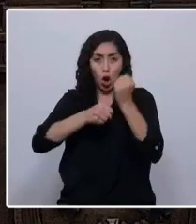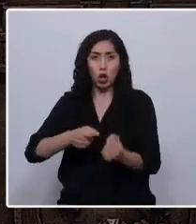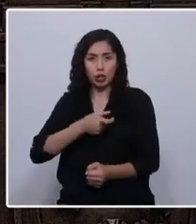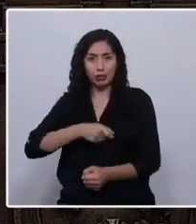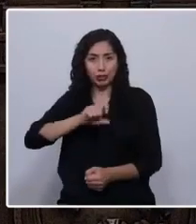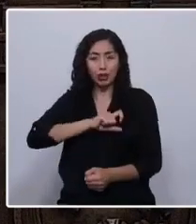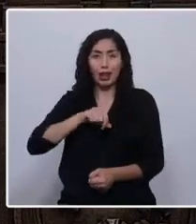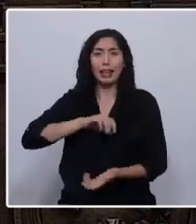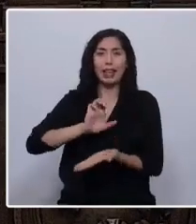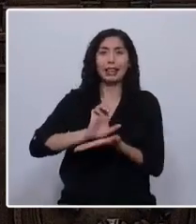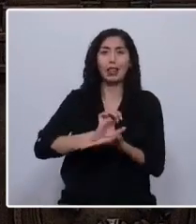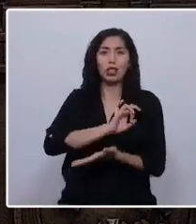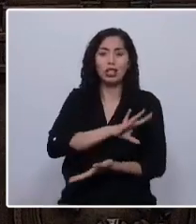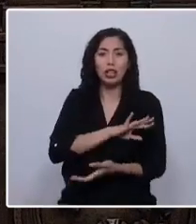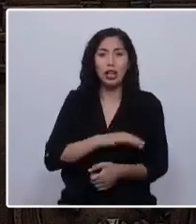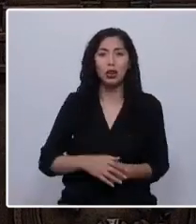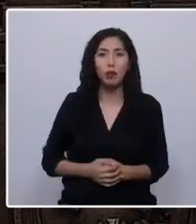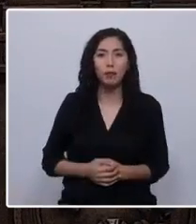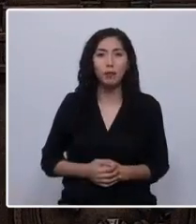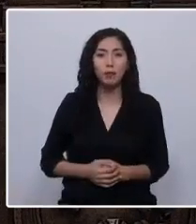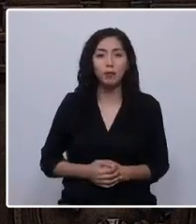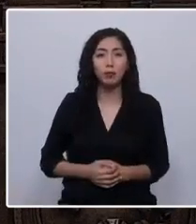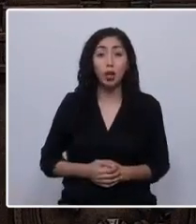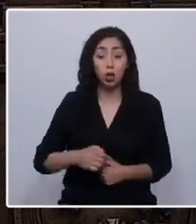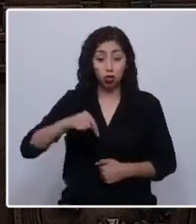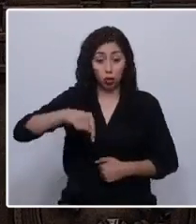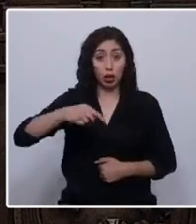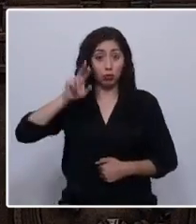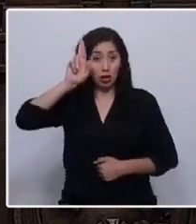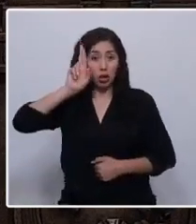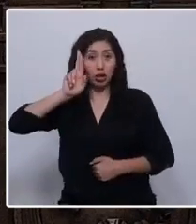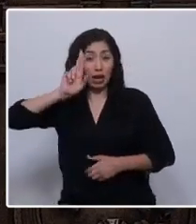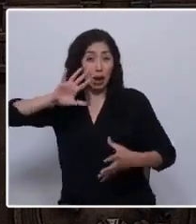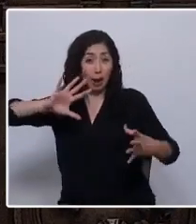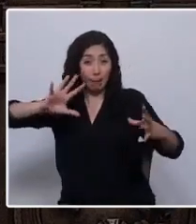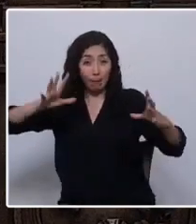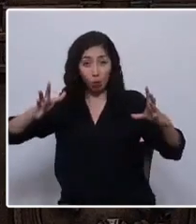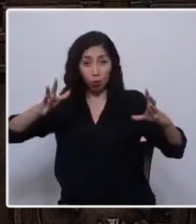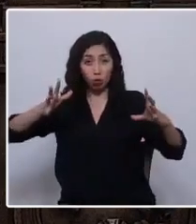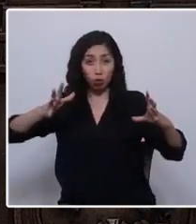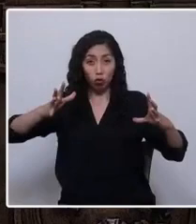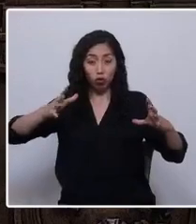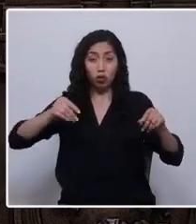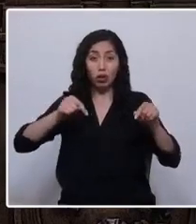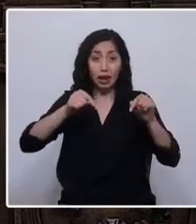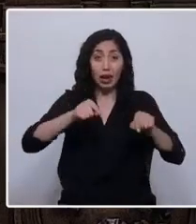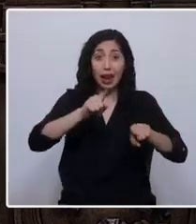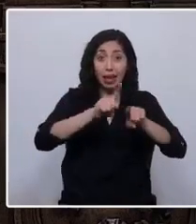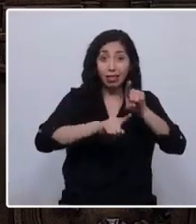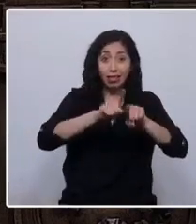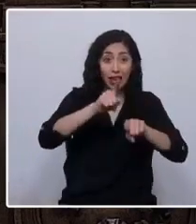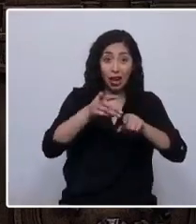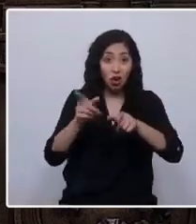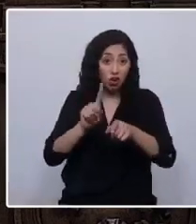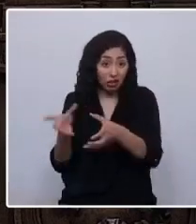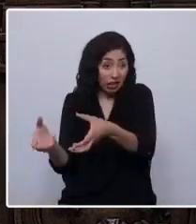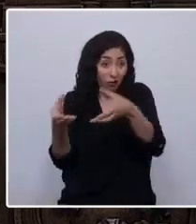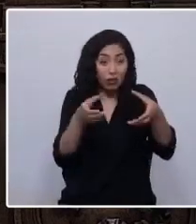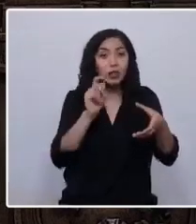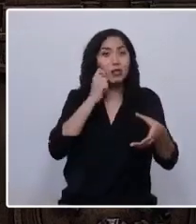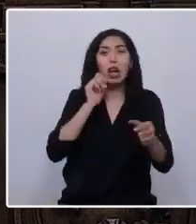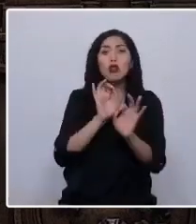chileno. Estoy aquí para recordarle al mundo que sin restitución de tierras nunca habrá